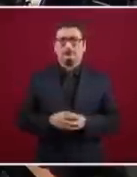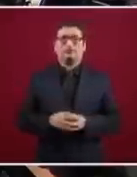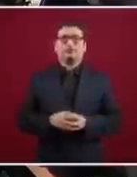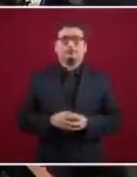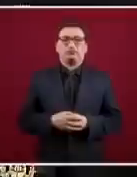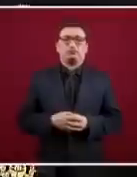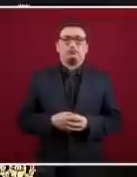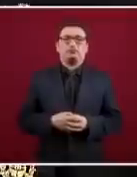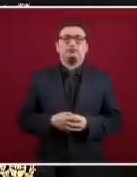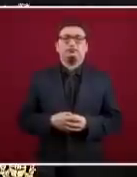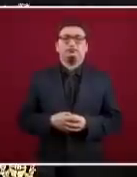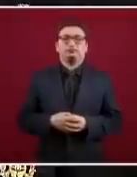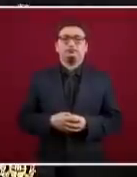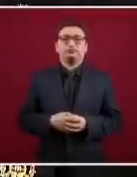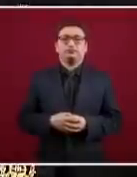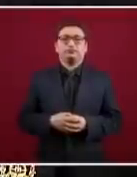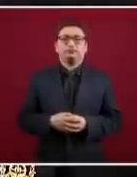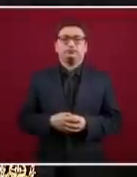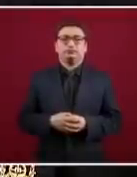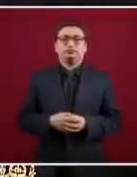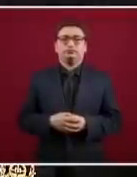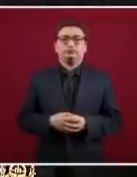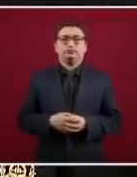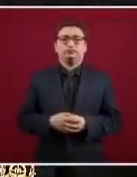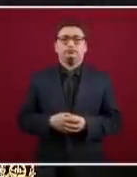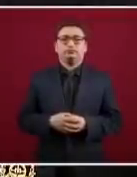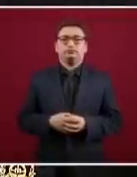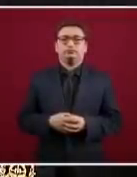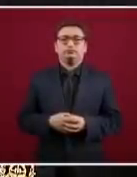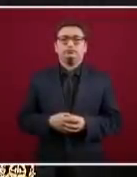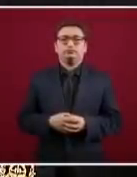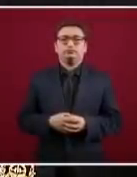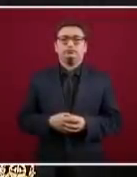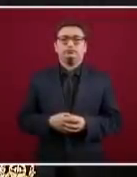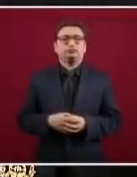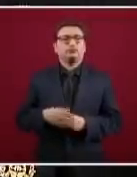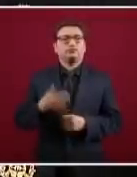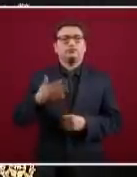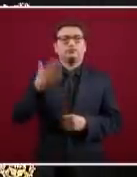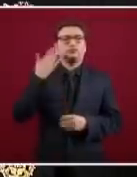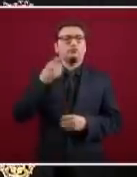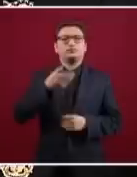era otra cosa este no hablaban